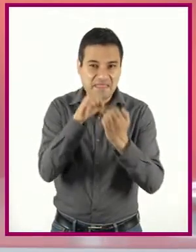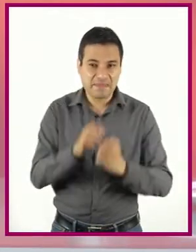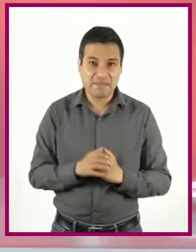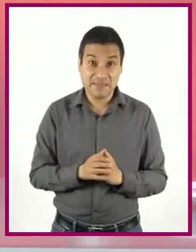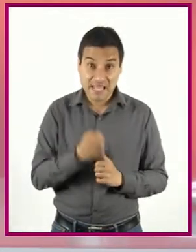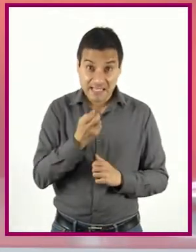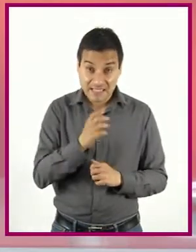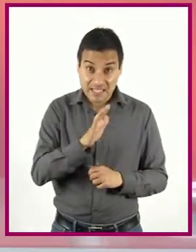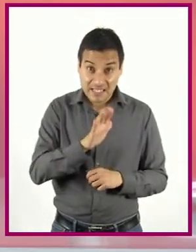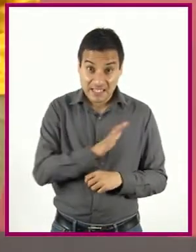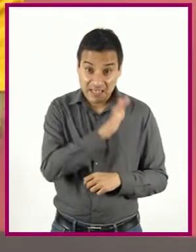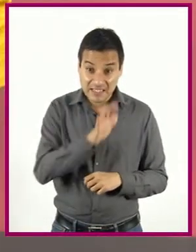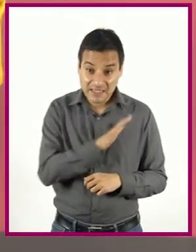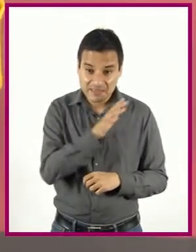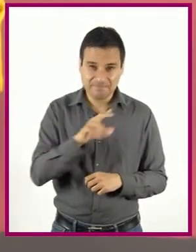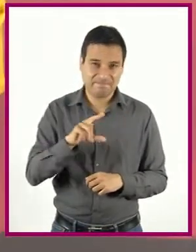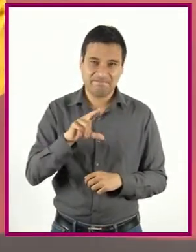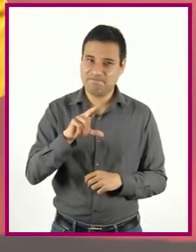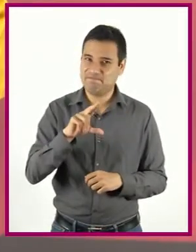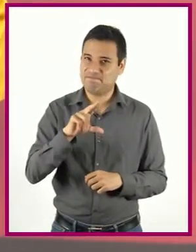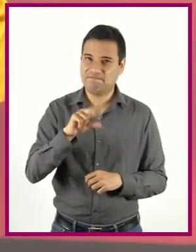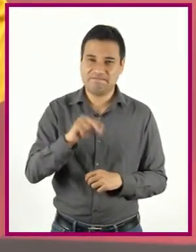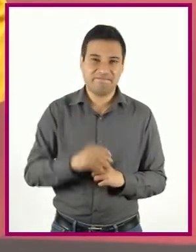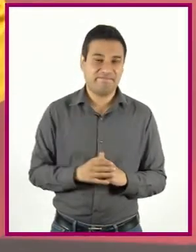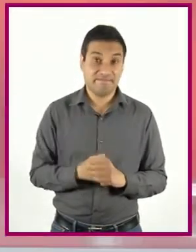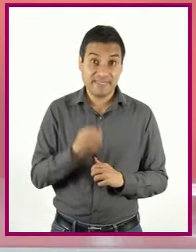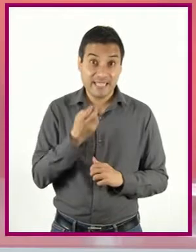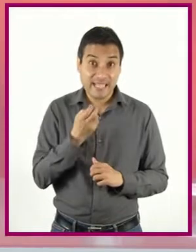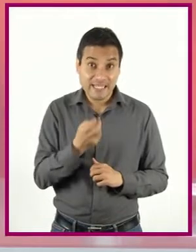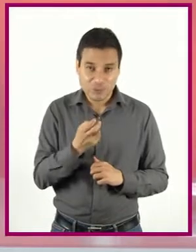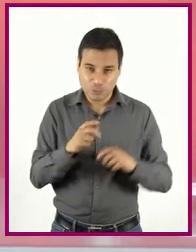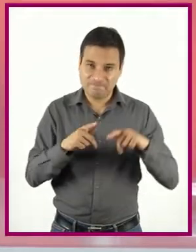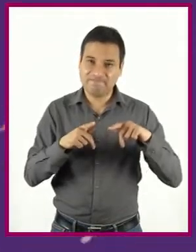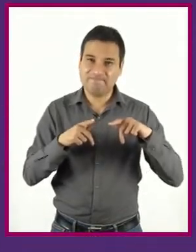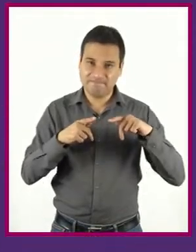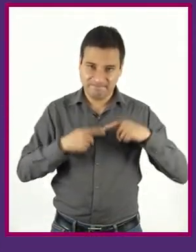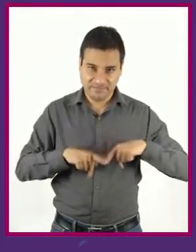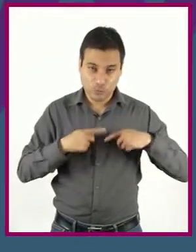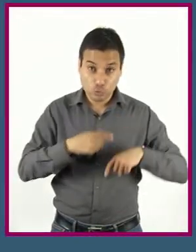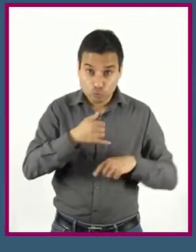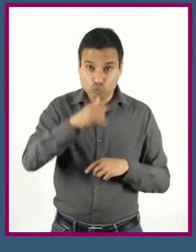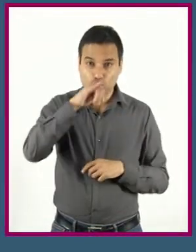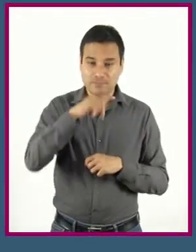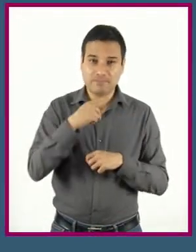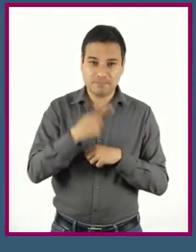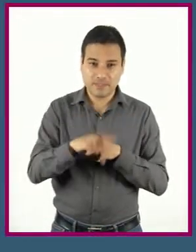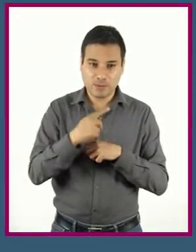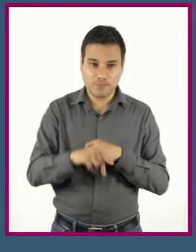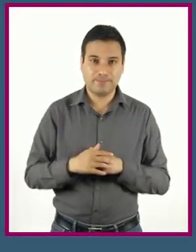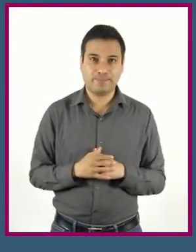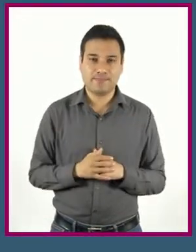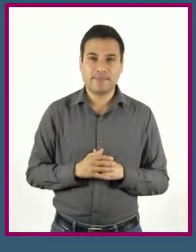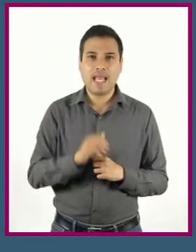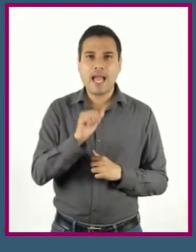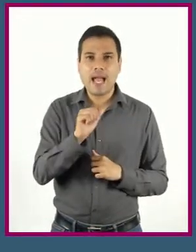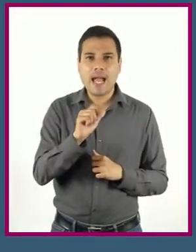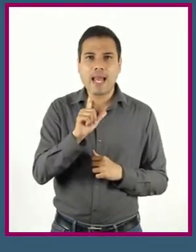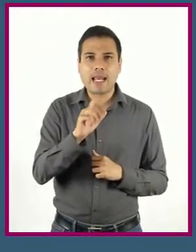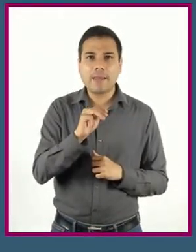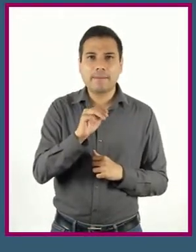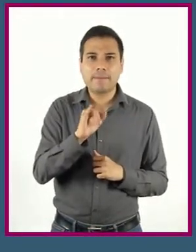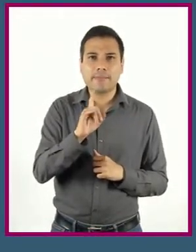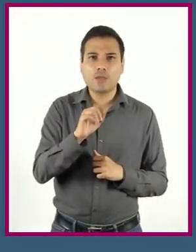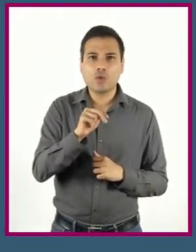producto, lo que representa un serio riesgo para la salud del consumidor. El almidón es una macromolécula